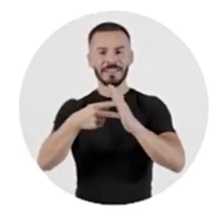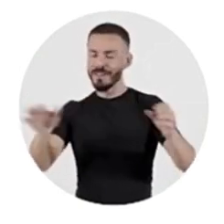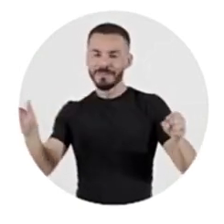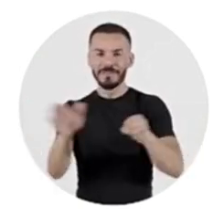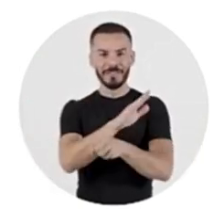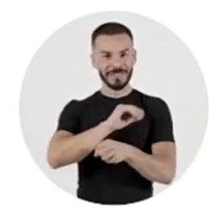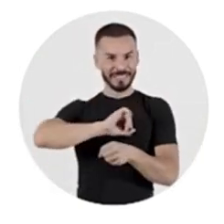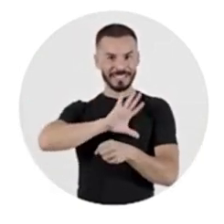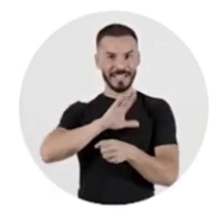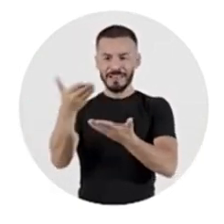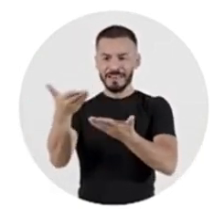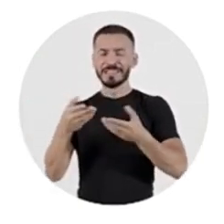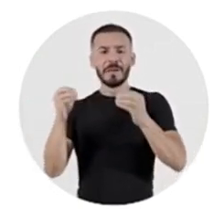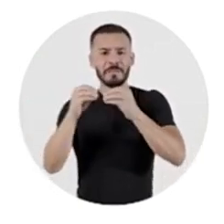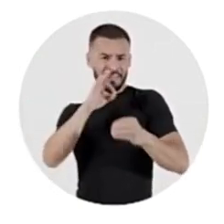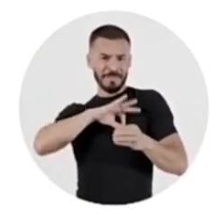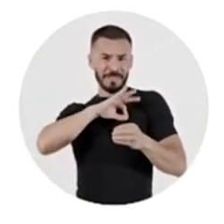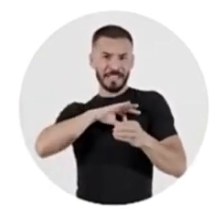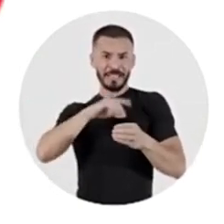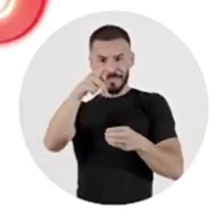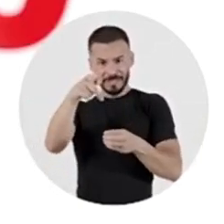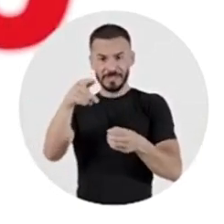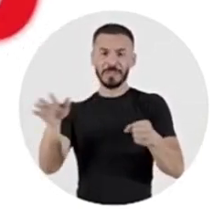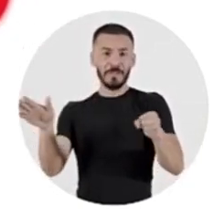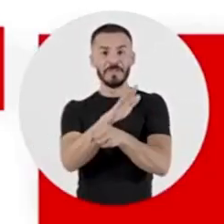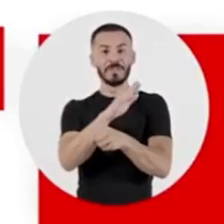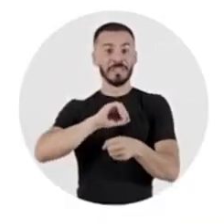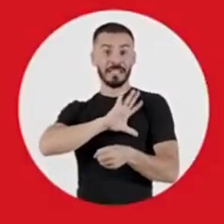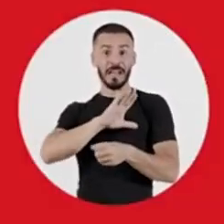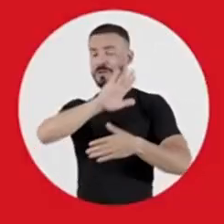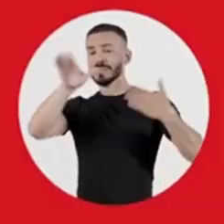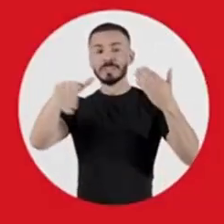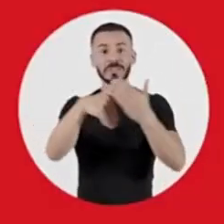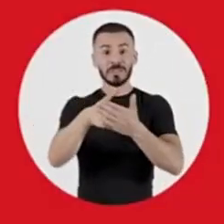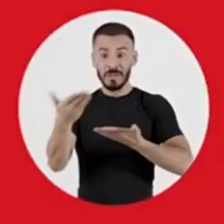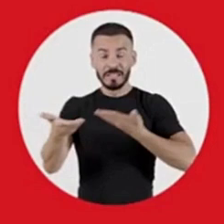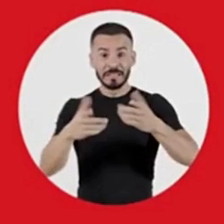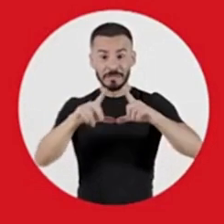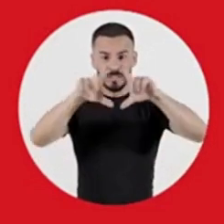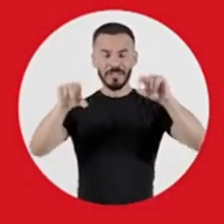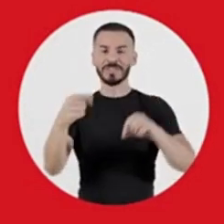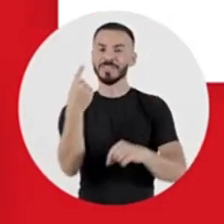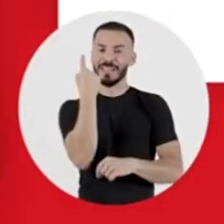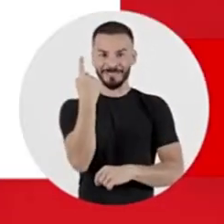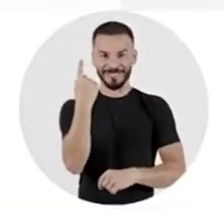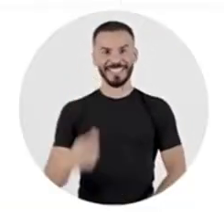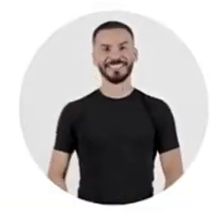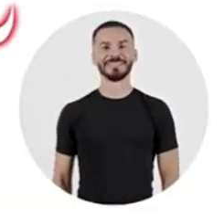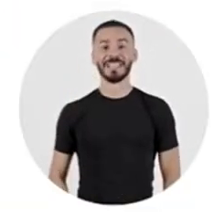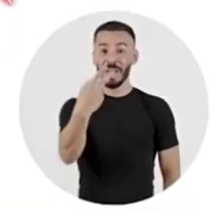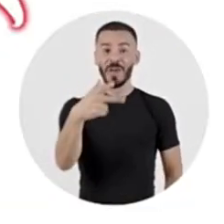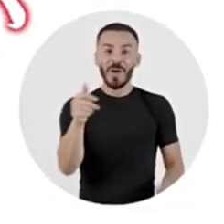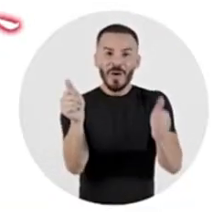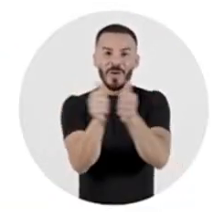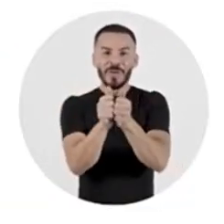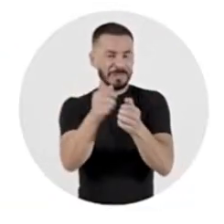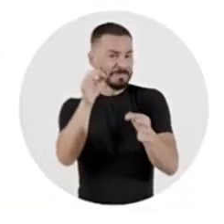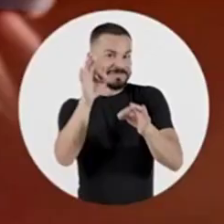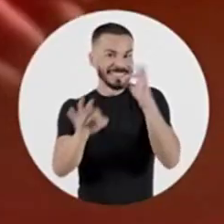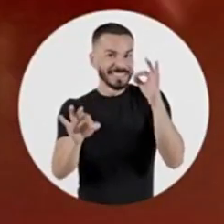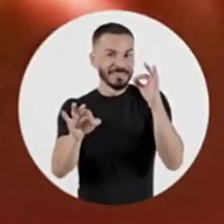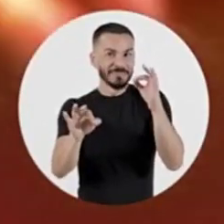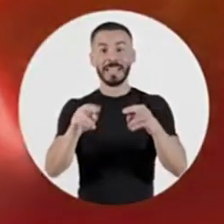full claro. Recibí más beneficios por ser full claro. Y todos tus servicios en una sola factura. Juntos,